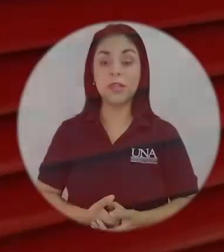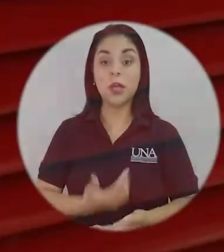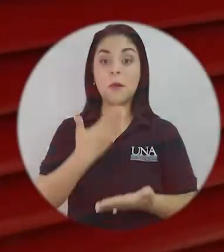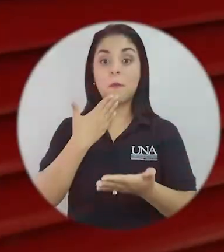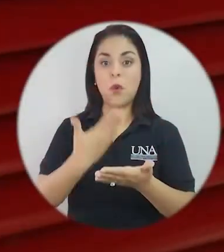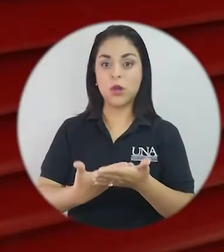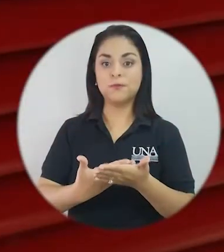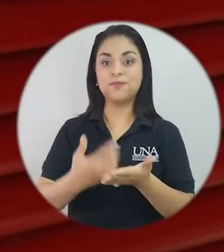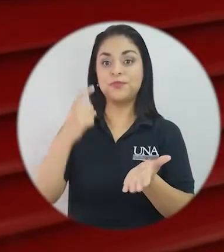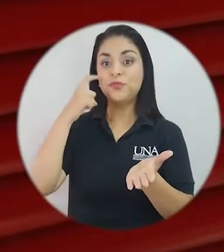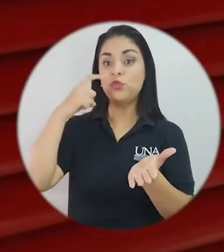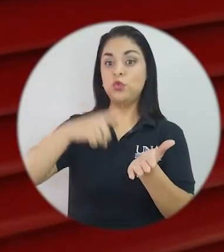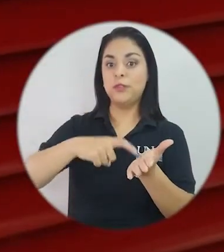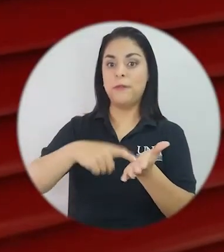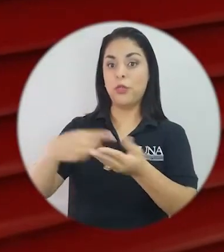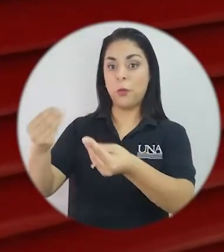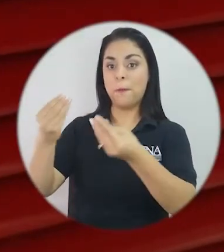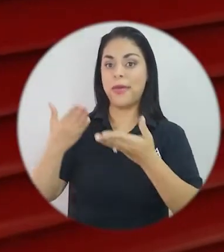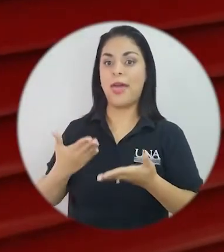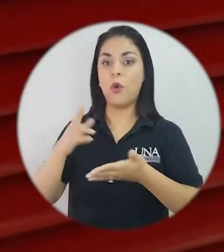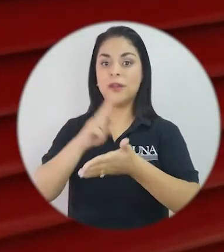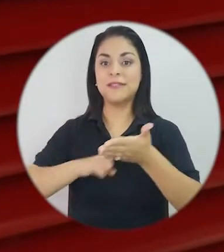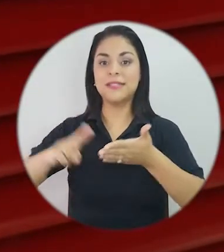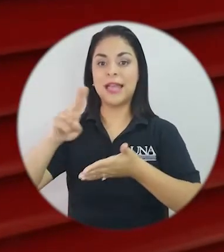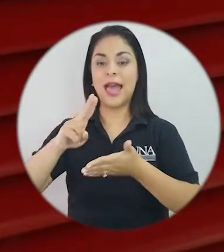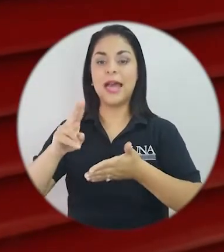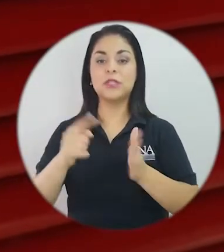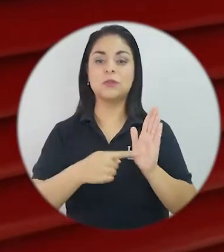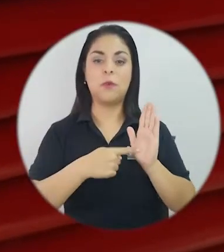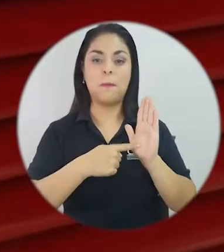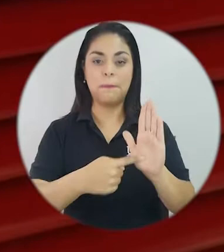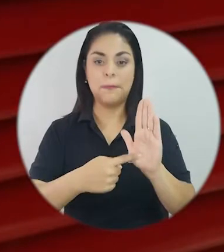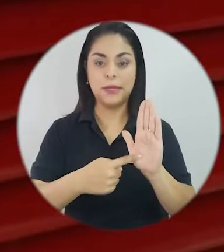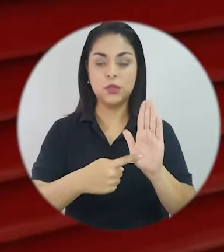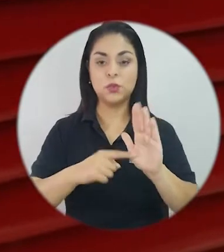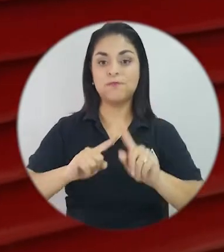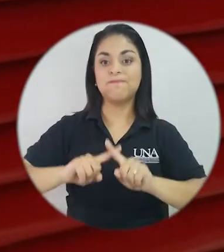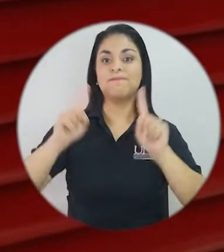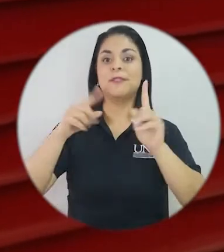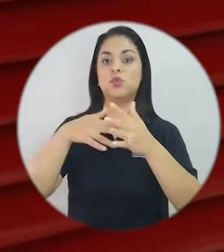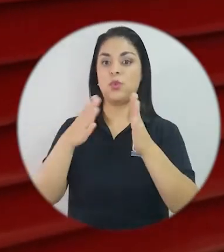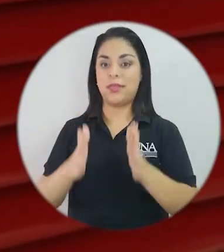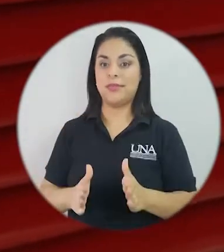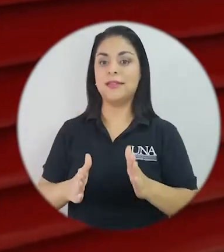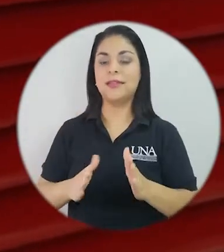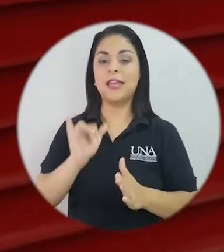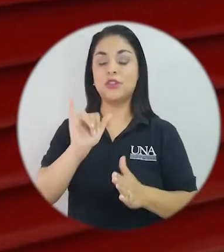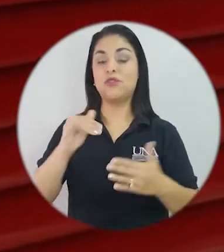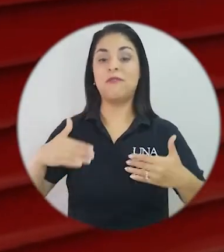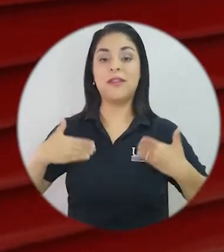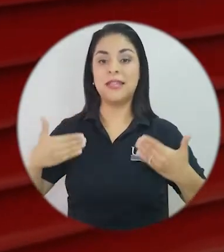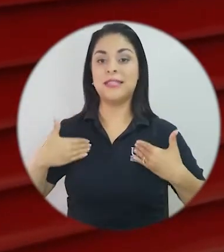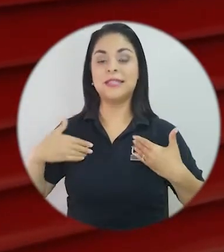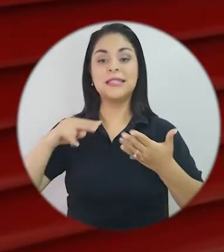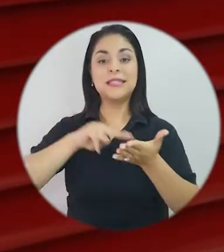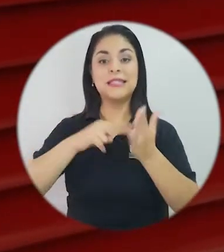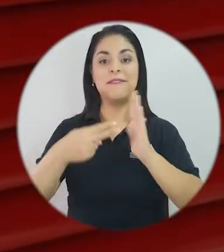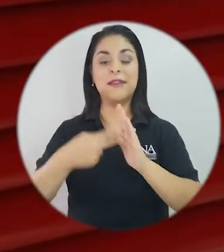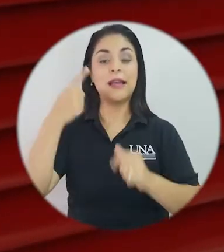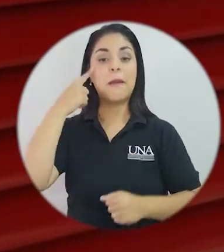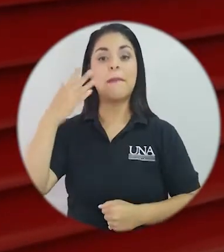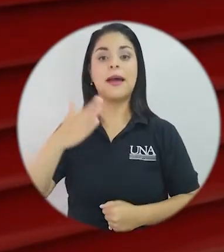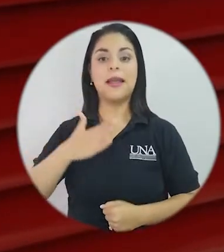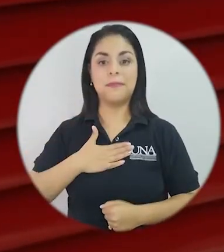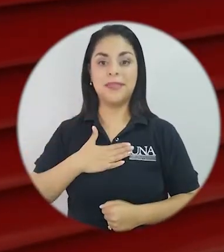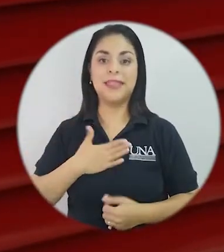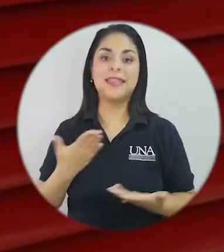Bueno, el reconocimiento que me da la universidad es al mérito estudiantil. Bueno, eso me pone muy feliz. Significa para mí que, bueno,